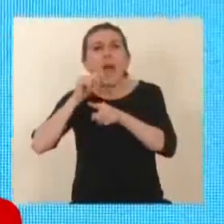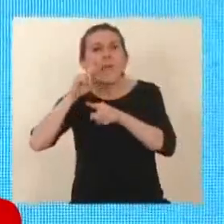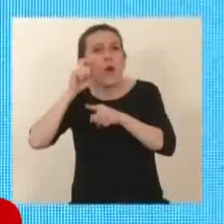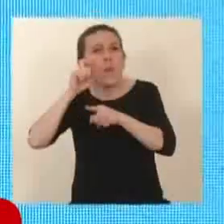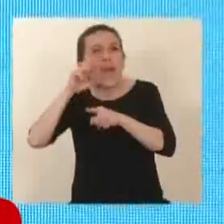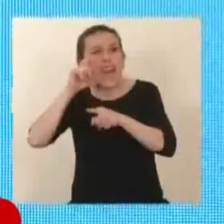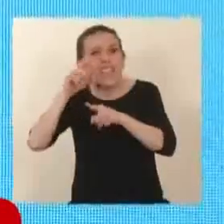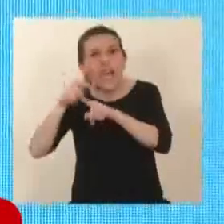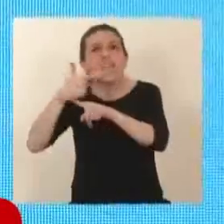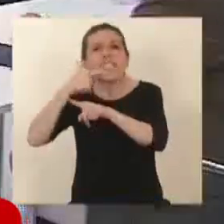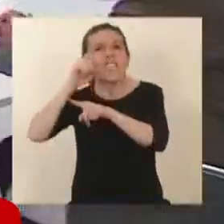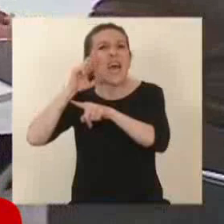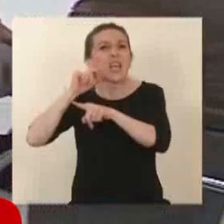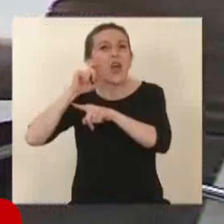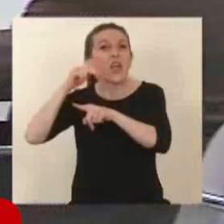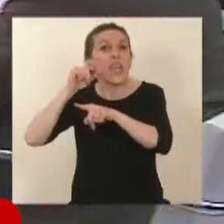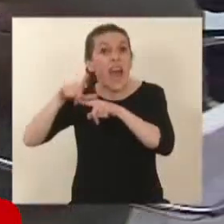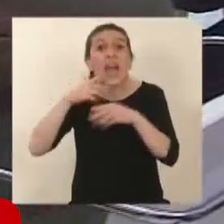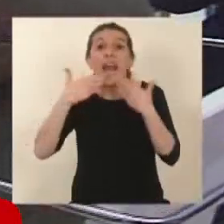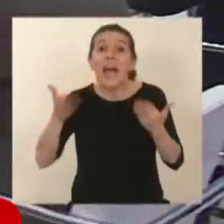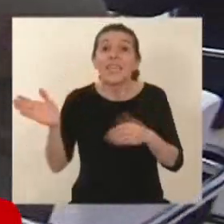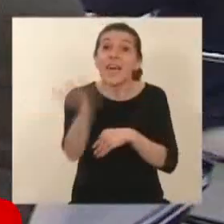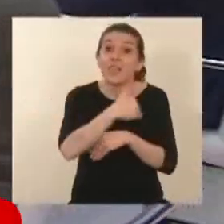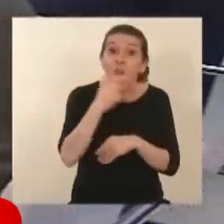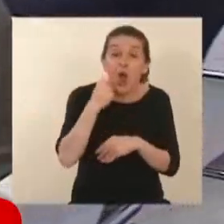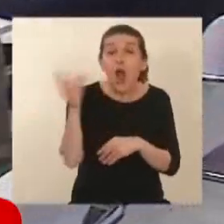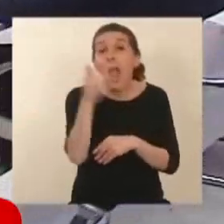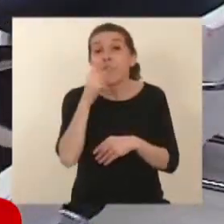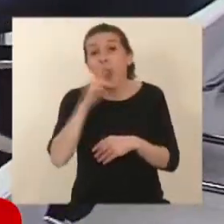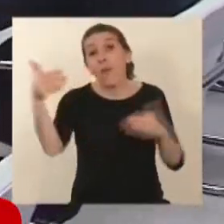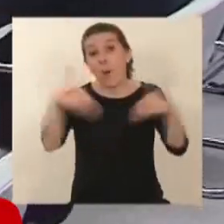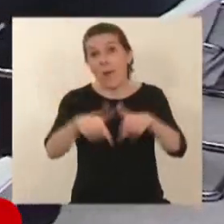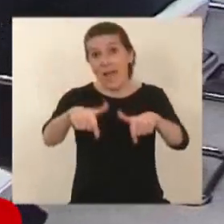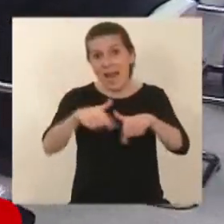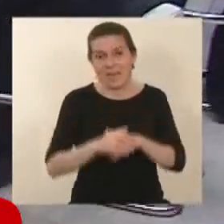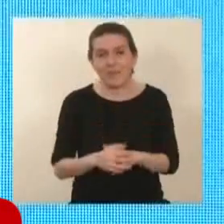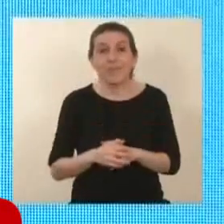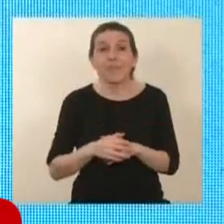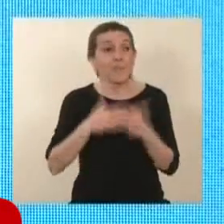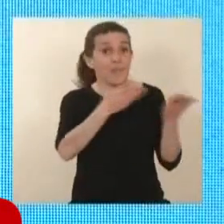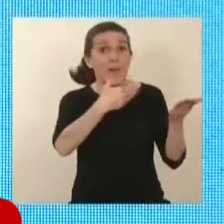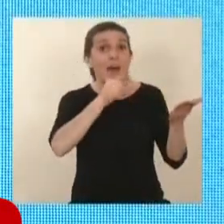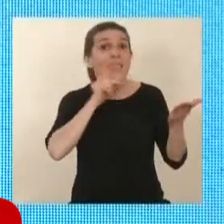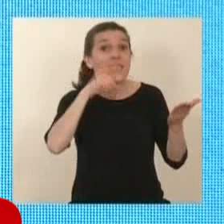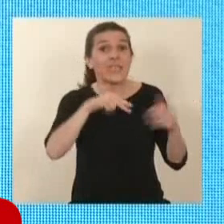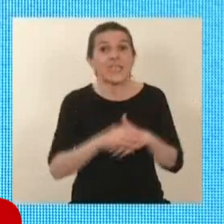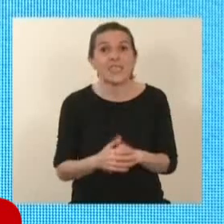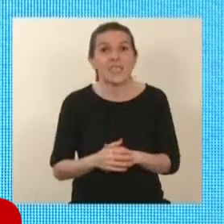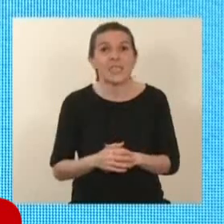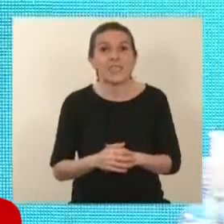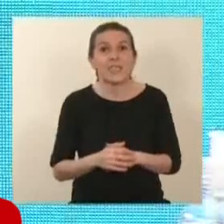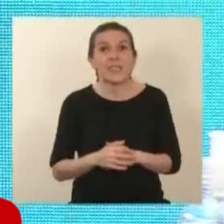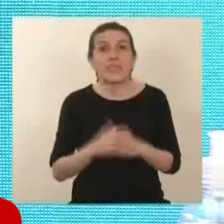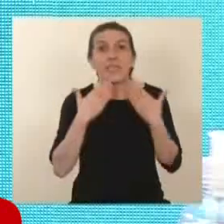y a Sergio Uñac. Gracias a todos y a todas por estar aquí. Martín, tenés la palabra.